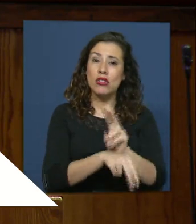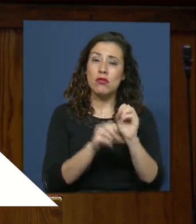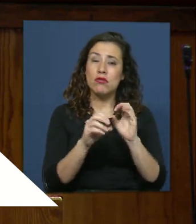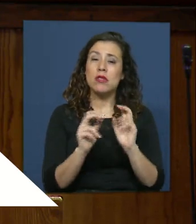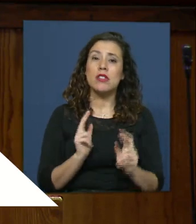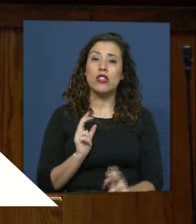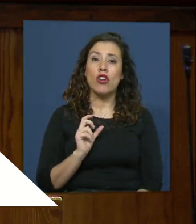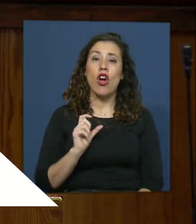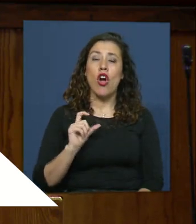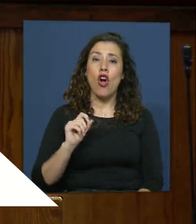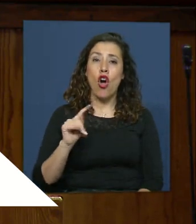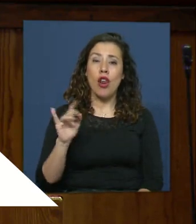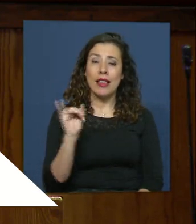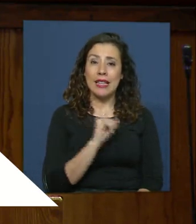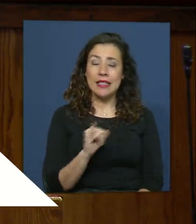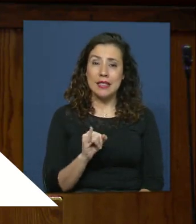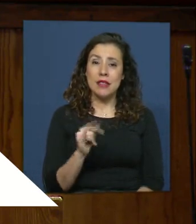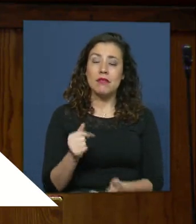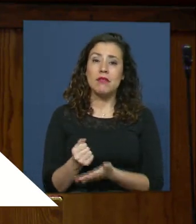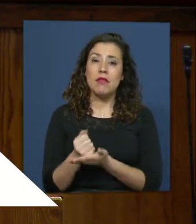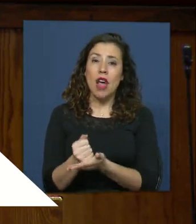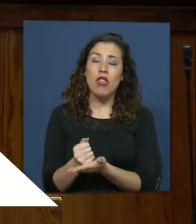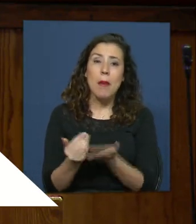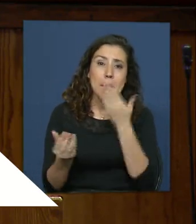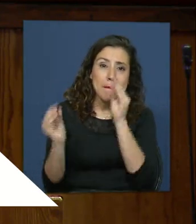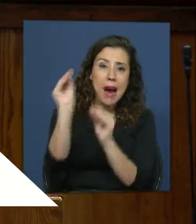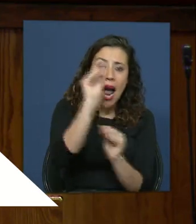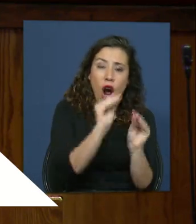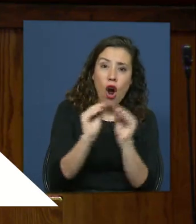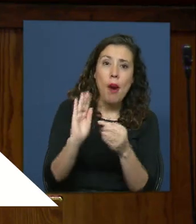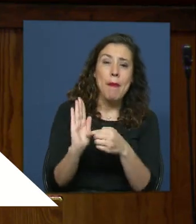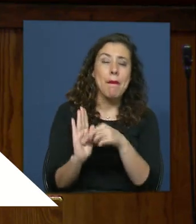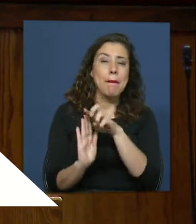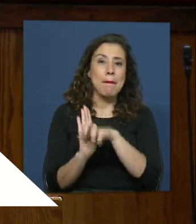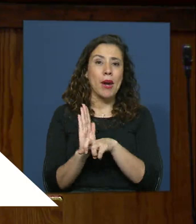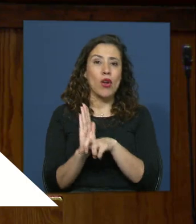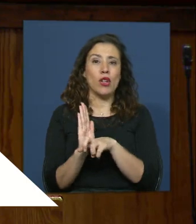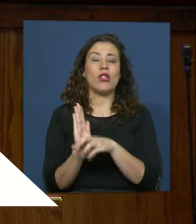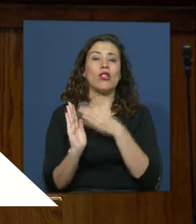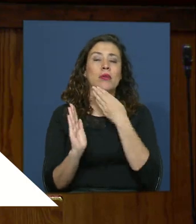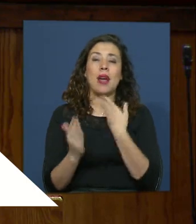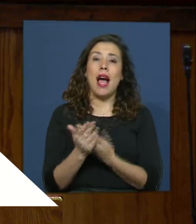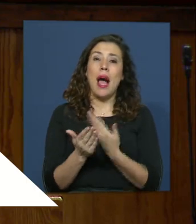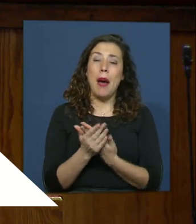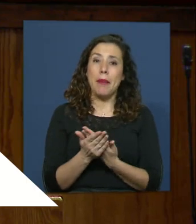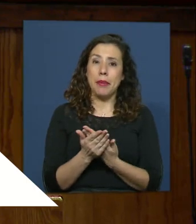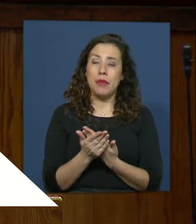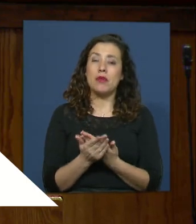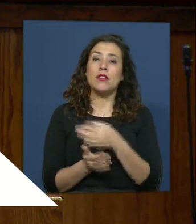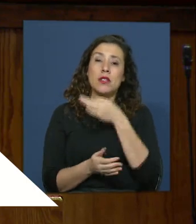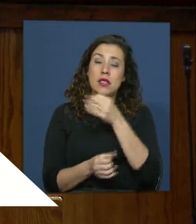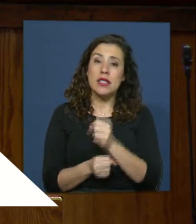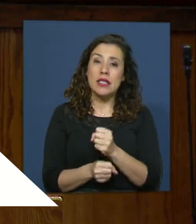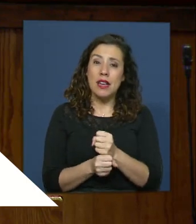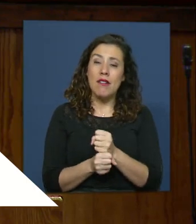Guillermo Cortés Lutz, quienes ayudaron a enriquecer este proyecto, así como además aprovechar de destacar el trabajo documental que está realizando